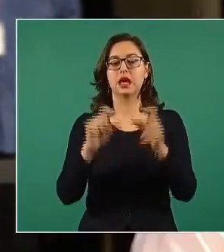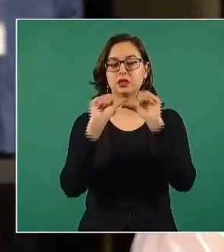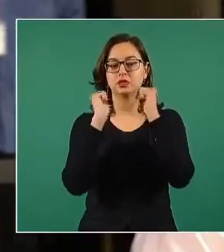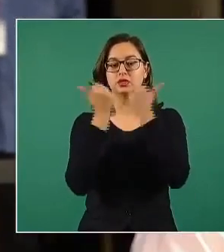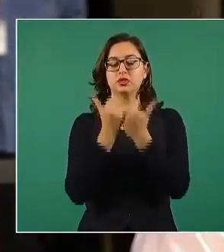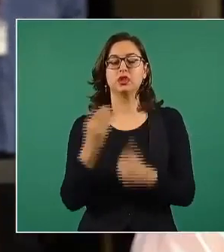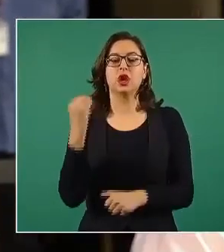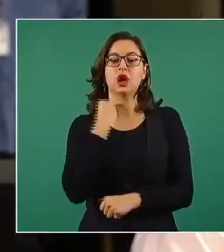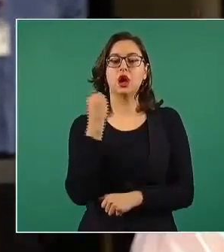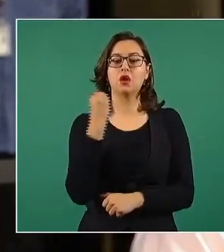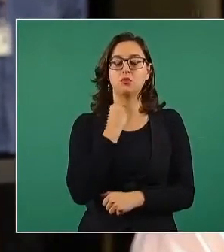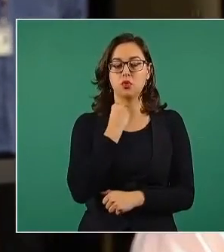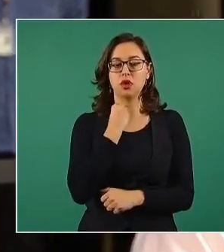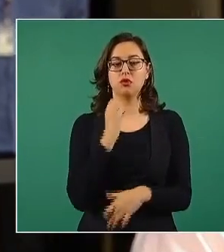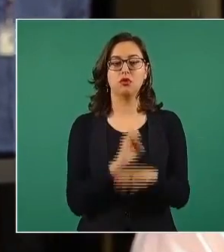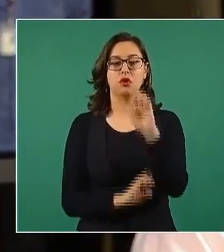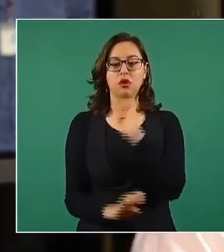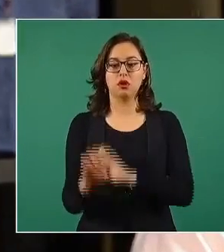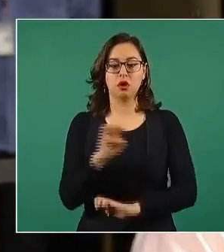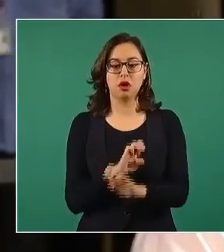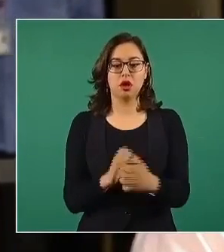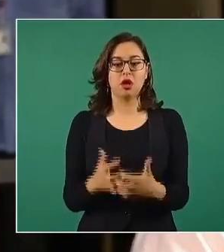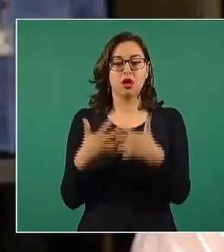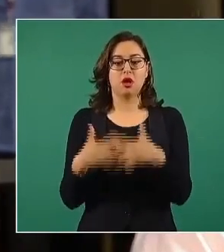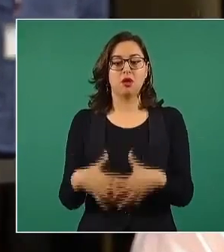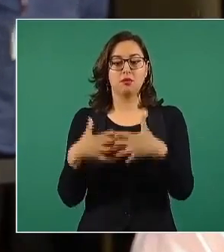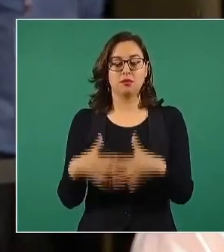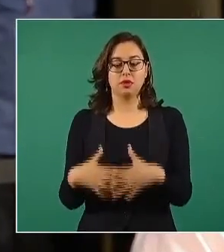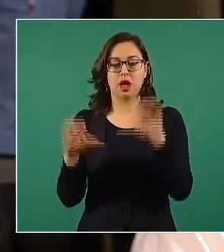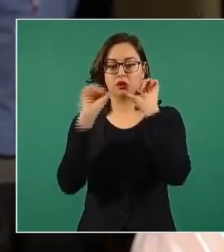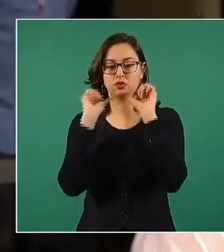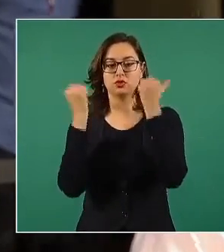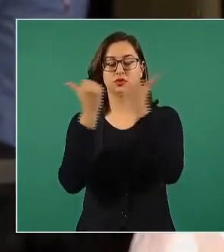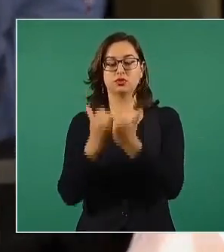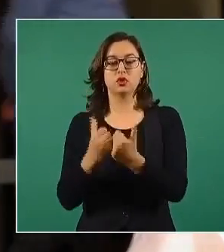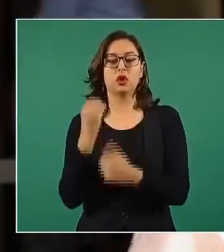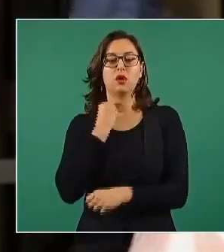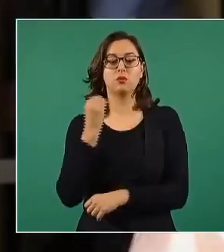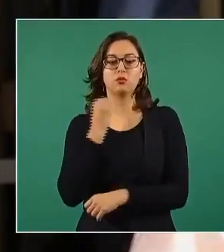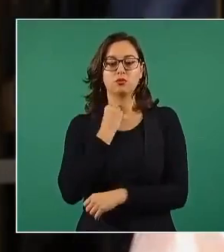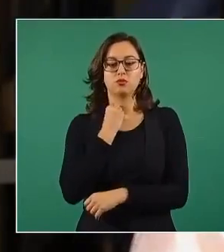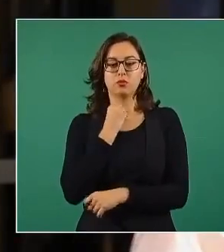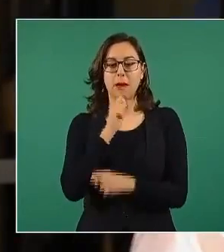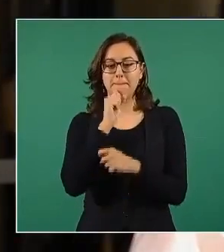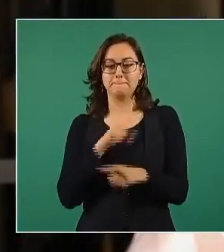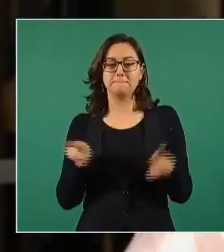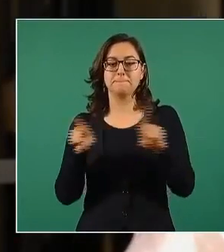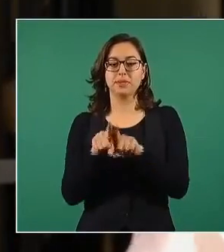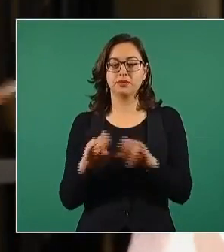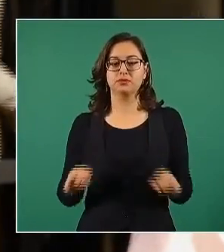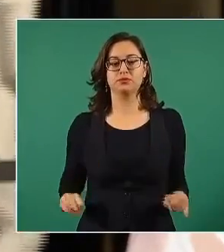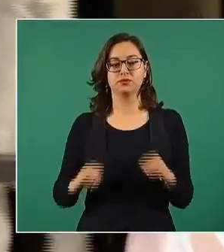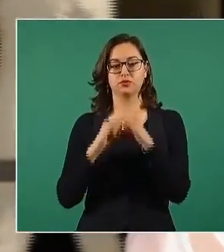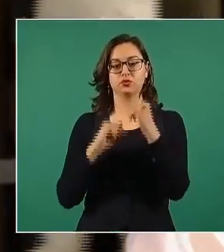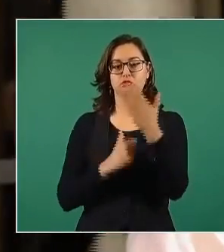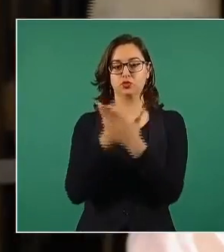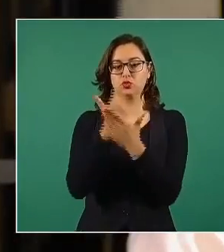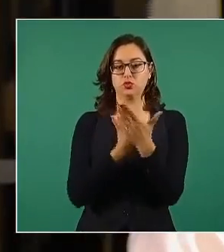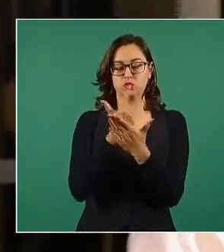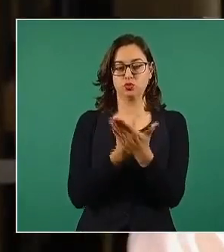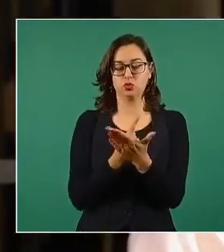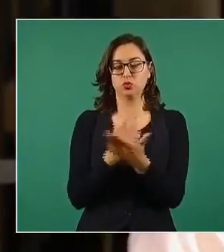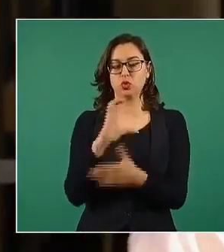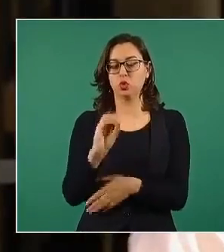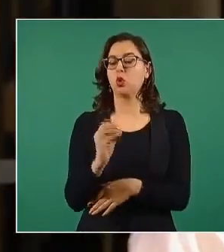de Abogados, de Empresas, el Colegio de Abogados, el Instituto Mexicano de Contadores Públicos, Coparmex,